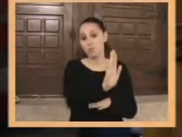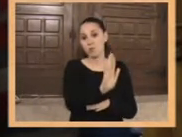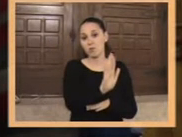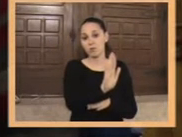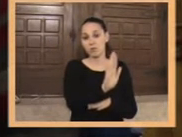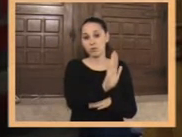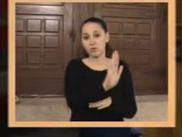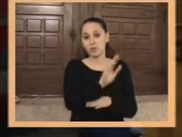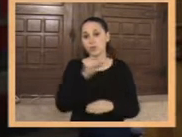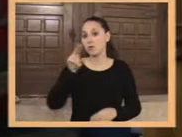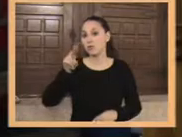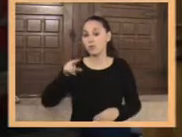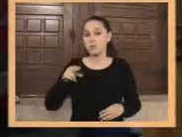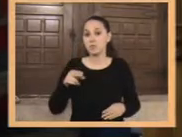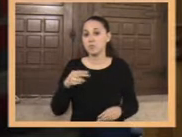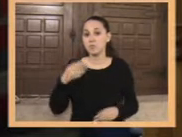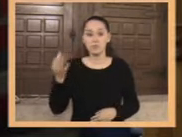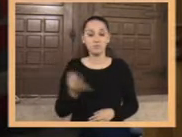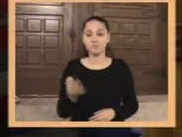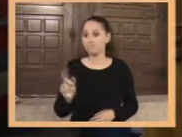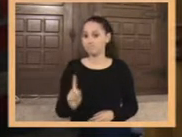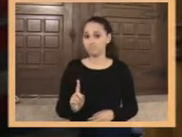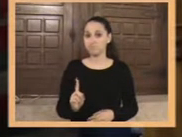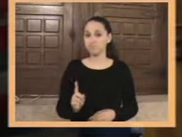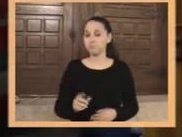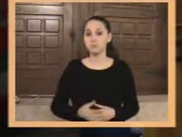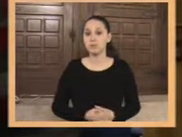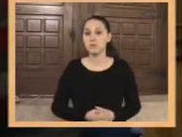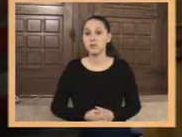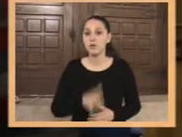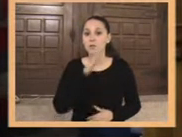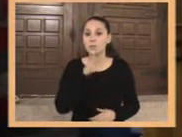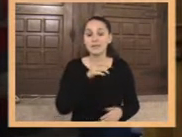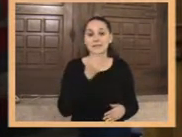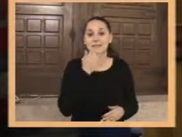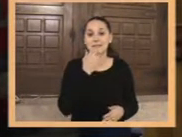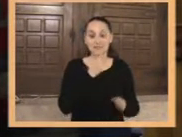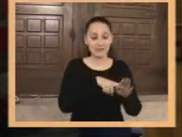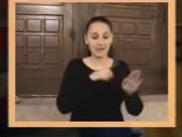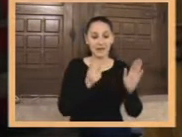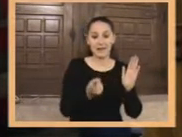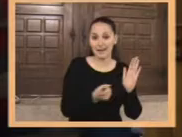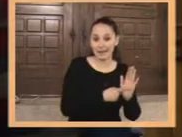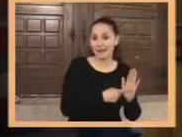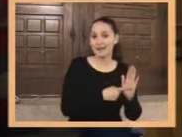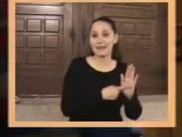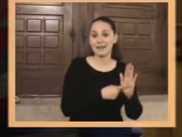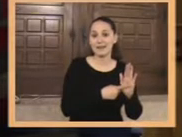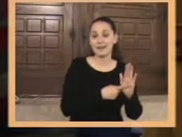moción, porque si presentamos la ley va a haber un recurso directamente del Ministerio